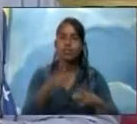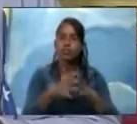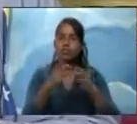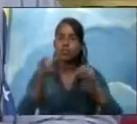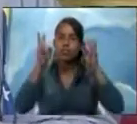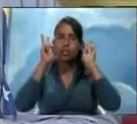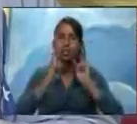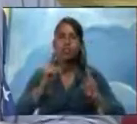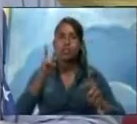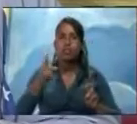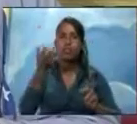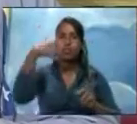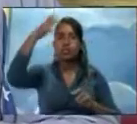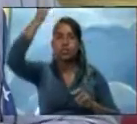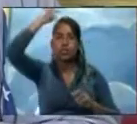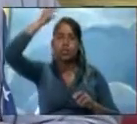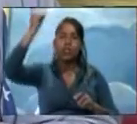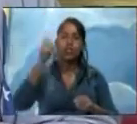limpia.